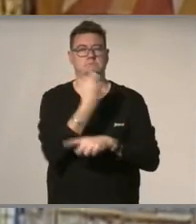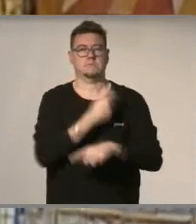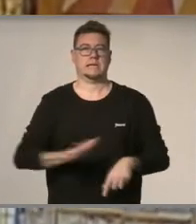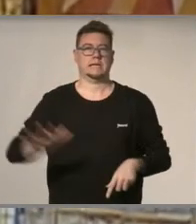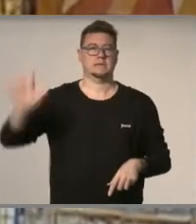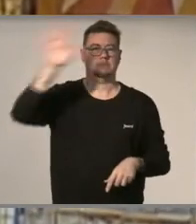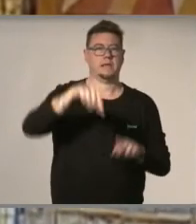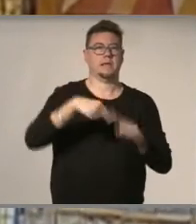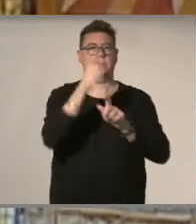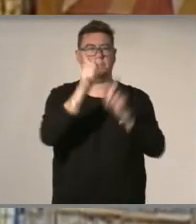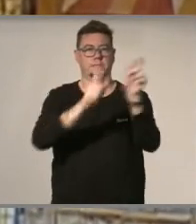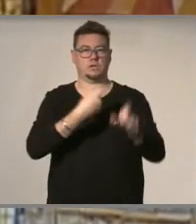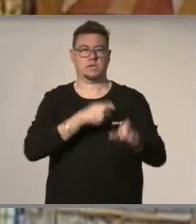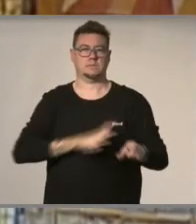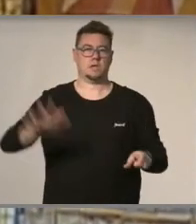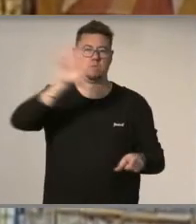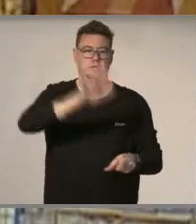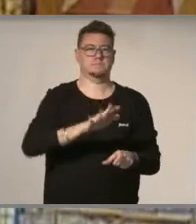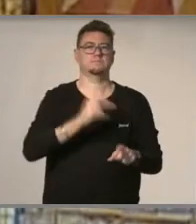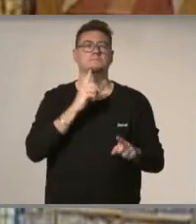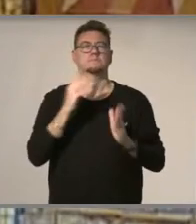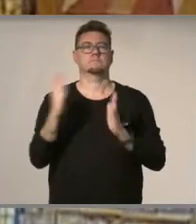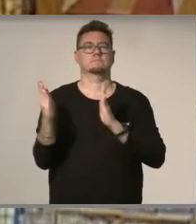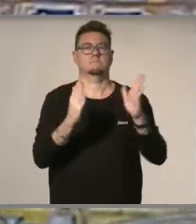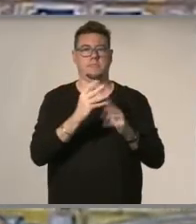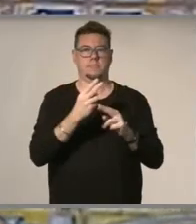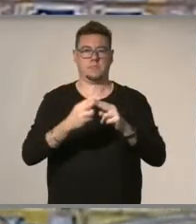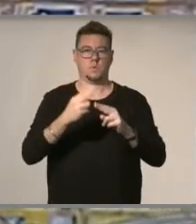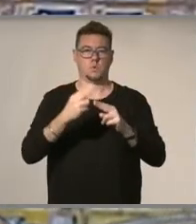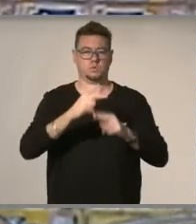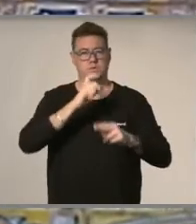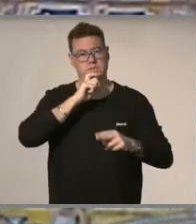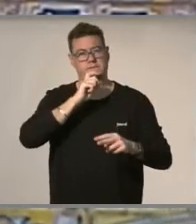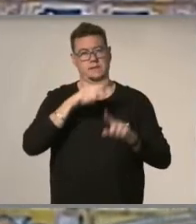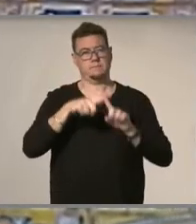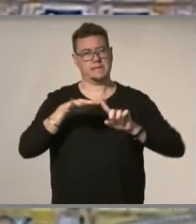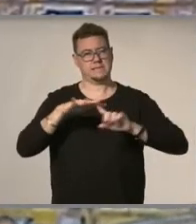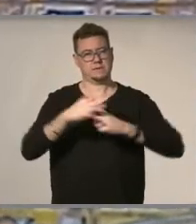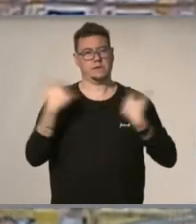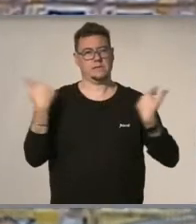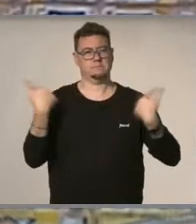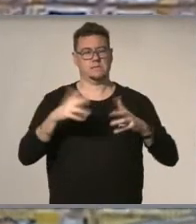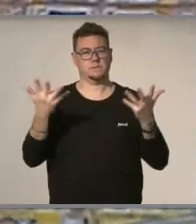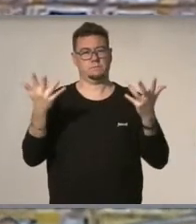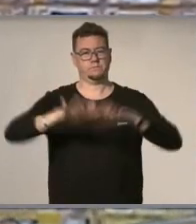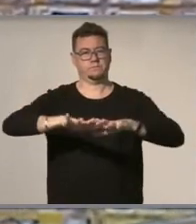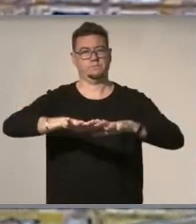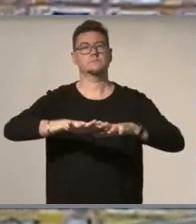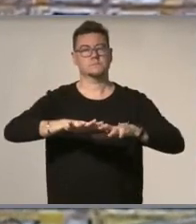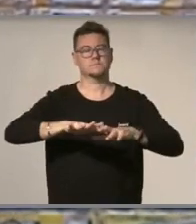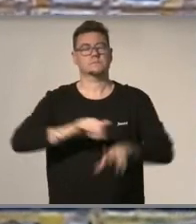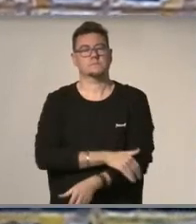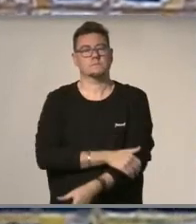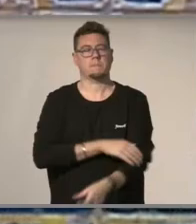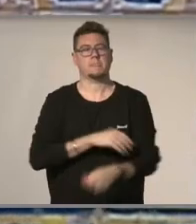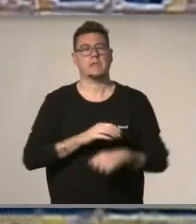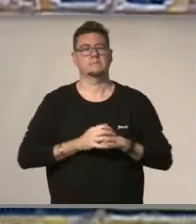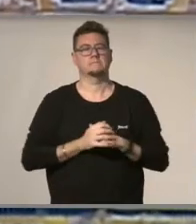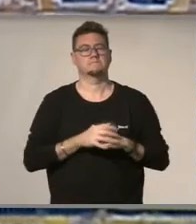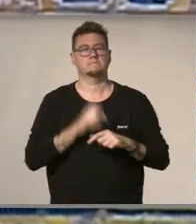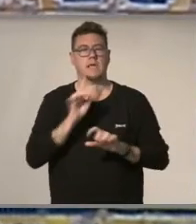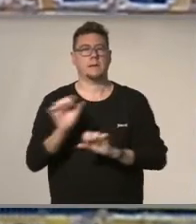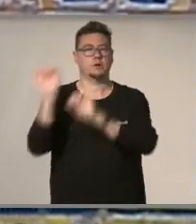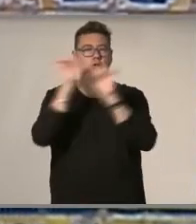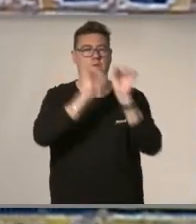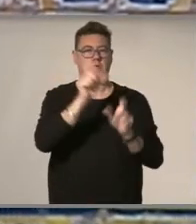España y los españoles, en los momentos más difíciles y las situaciones más catastróficas y de